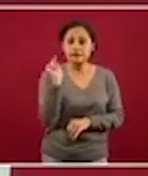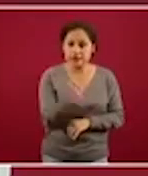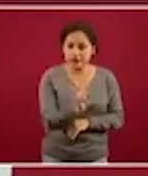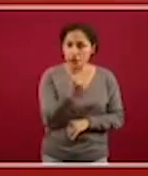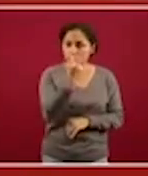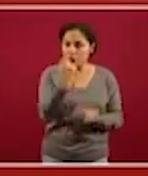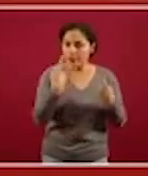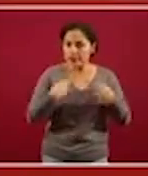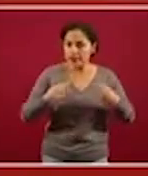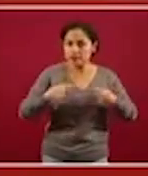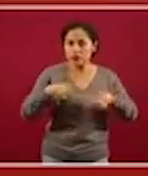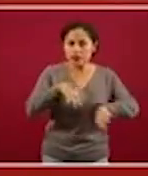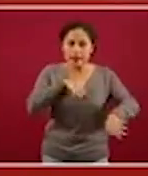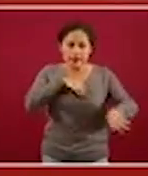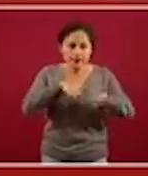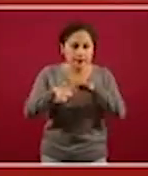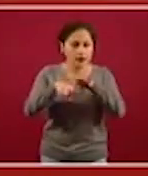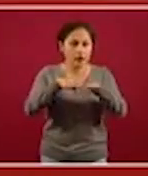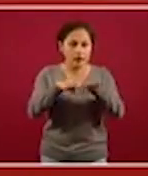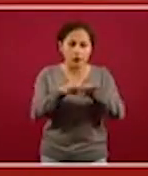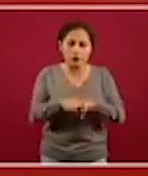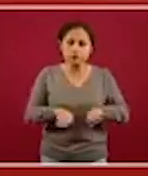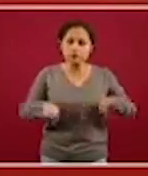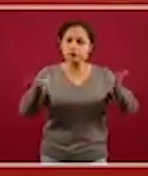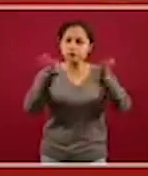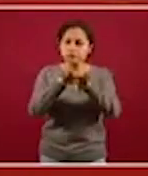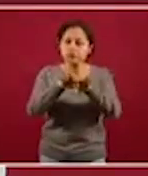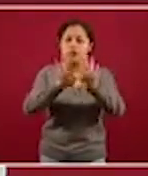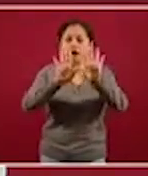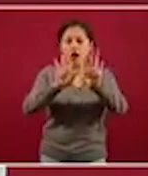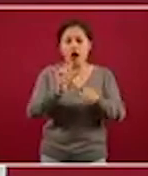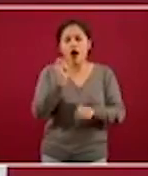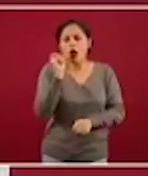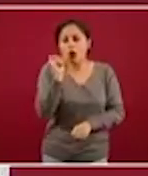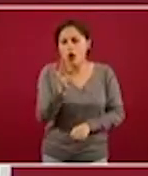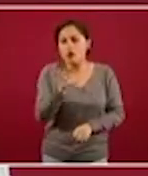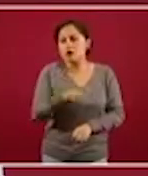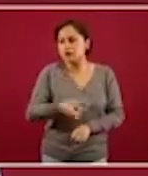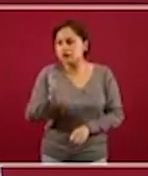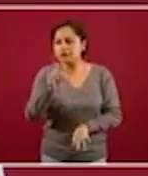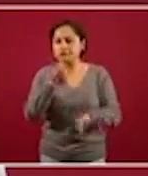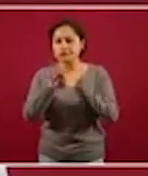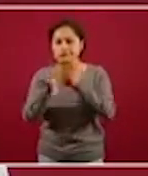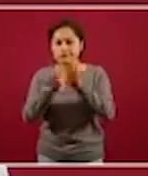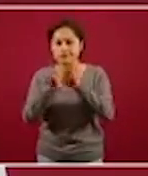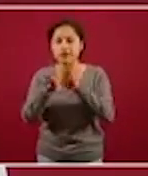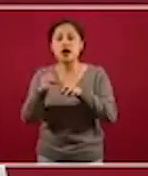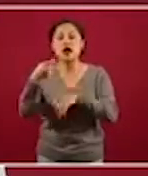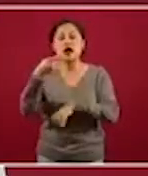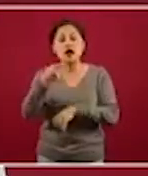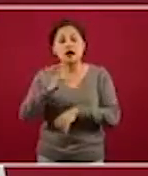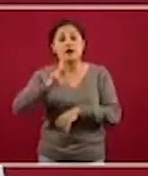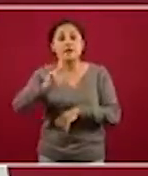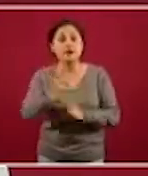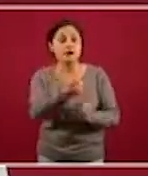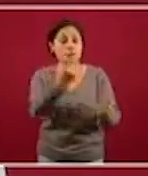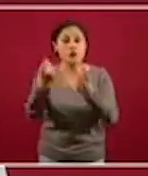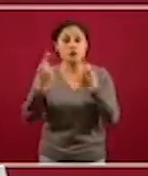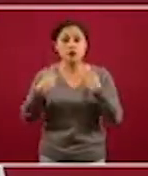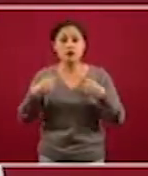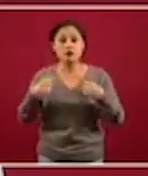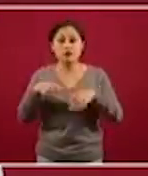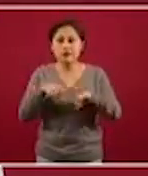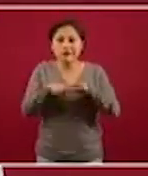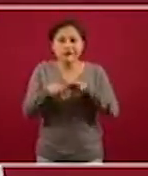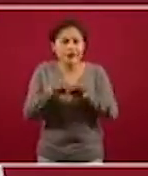sustento de la vida pública. Por importante que le parezca su actividad, solamente aquellas que son críticas para la